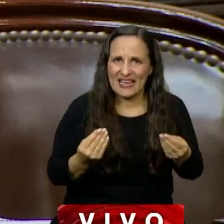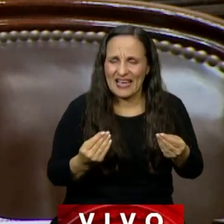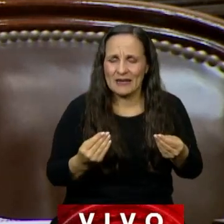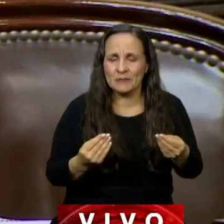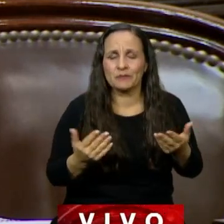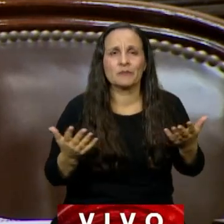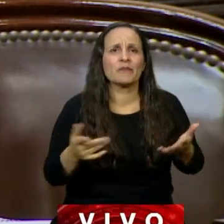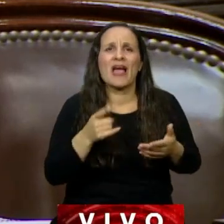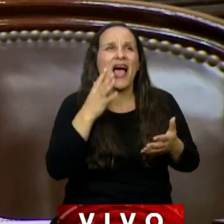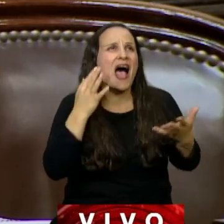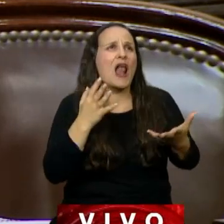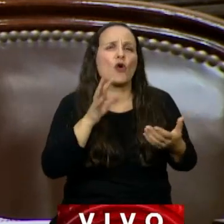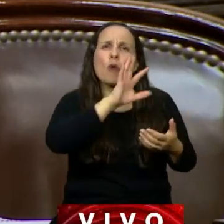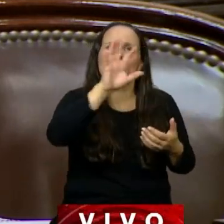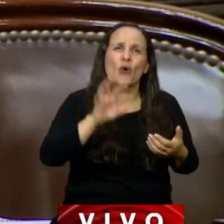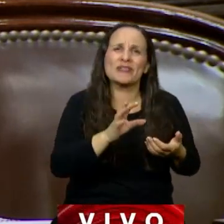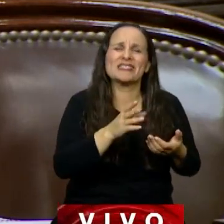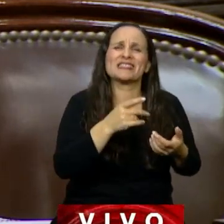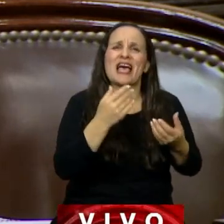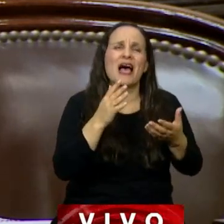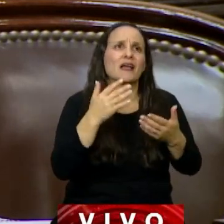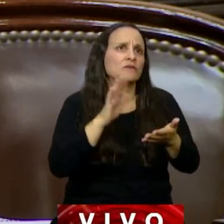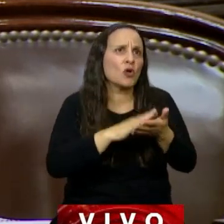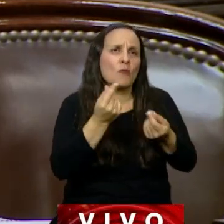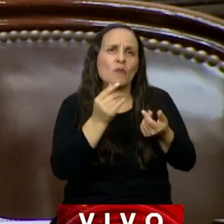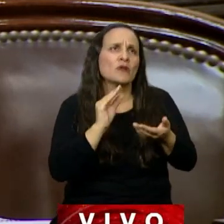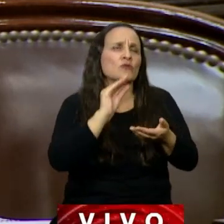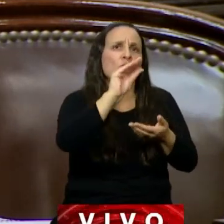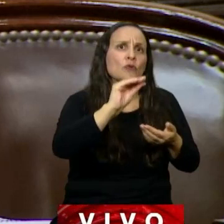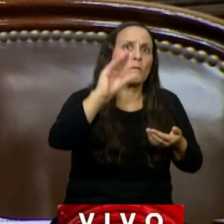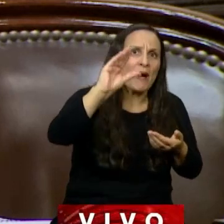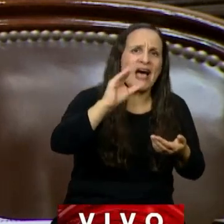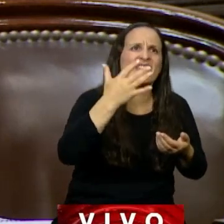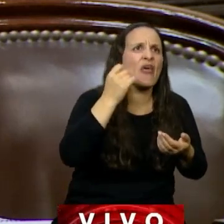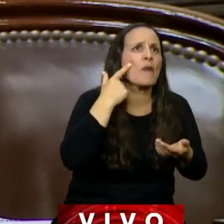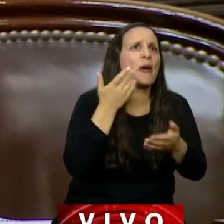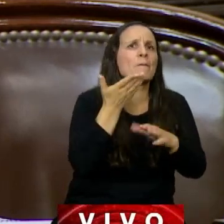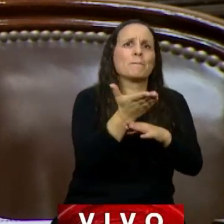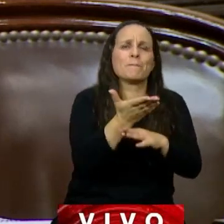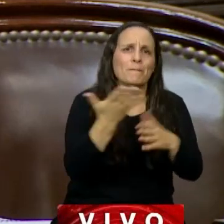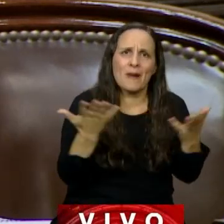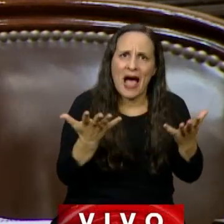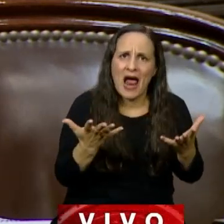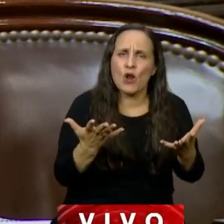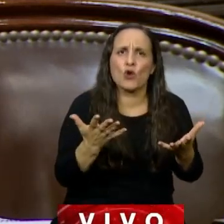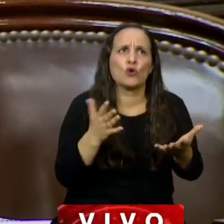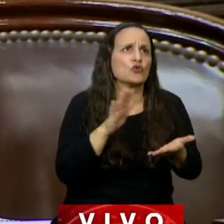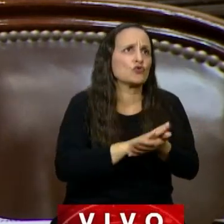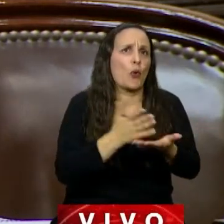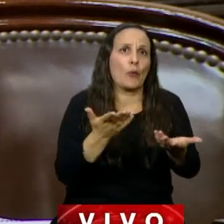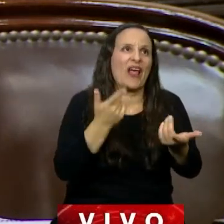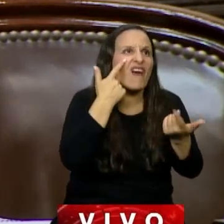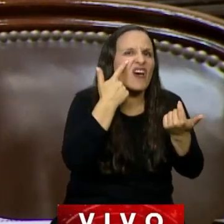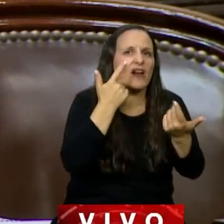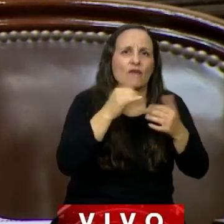o alguna exigencia a las provincias por las asignaciones extrapresupuestarias. Alguna exigencia en materia de acceso a la